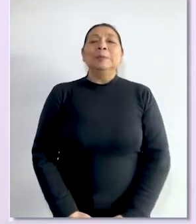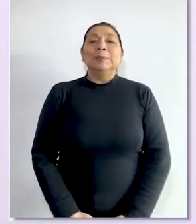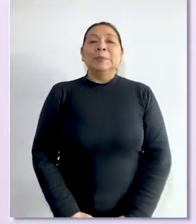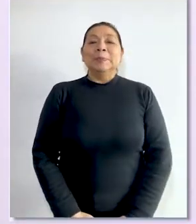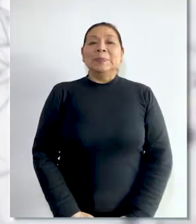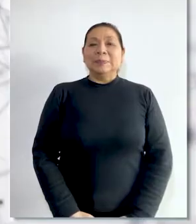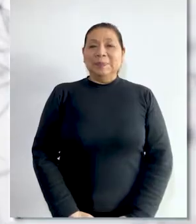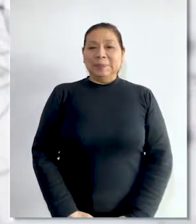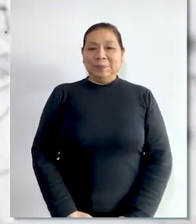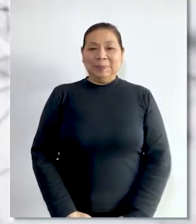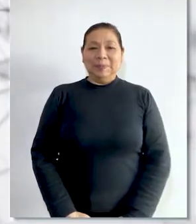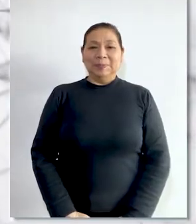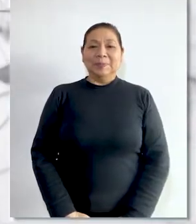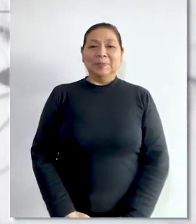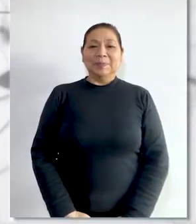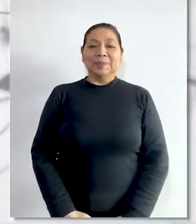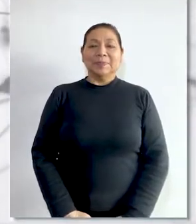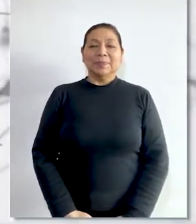adelante